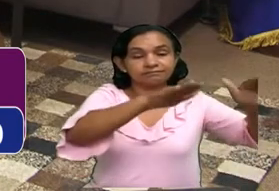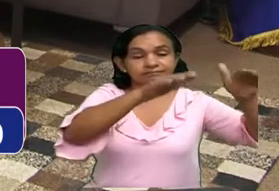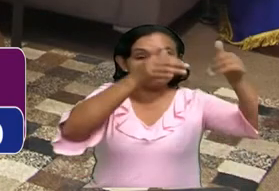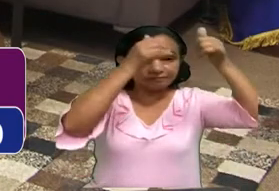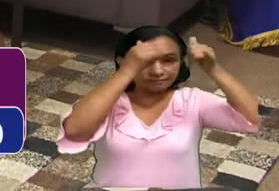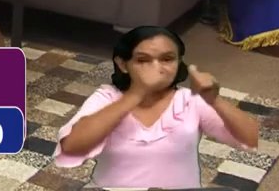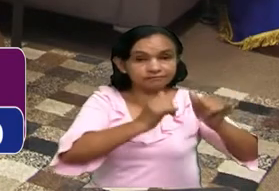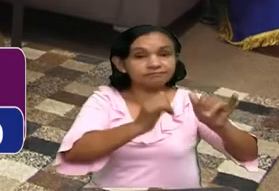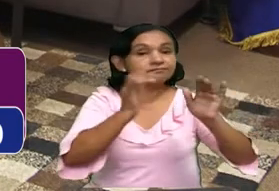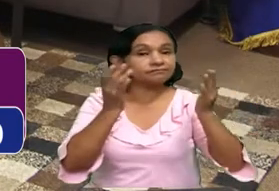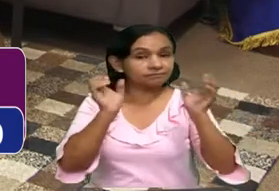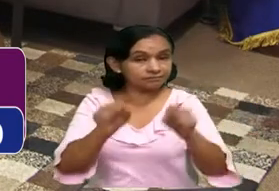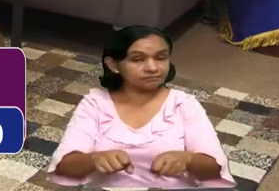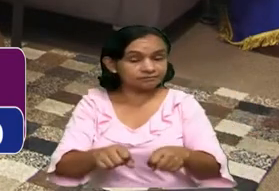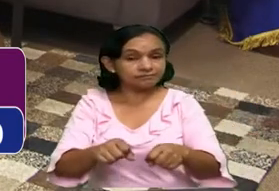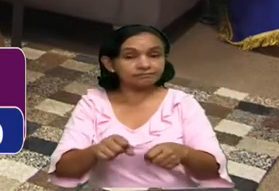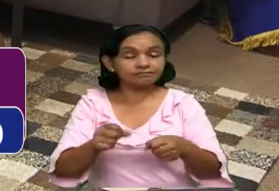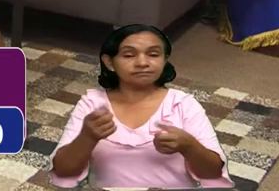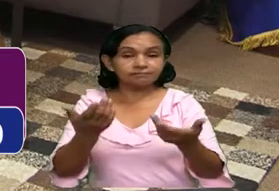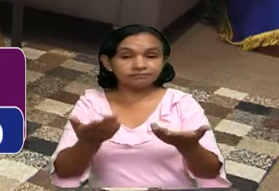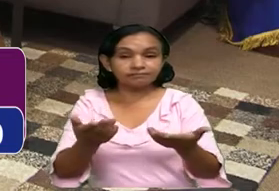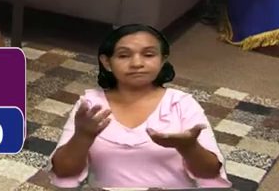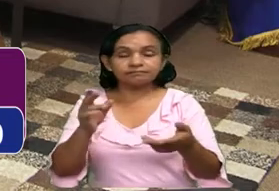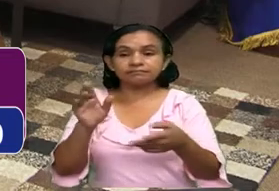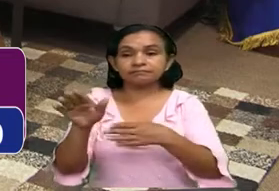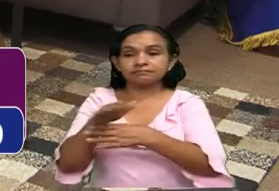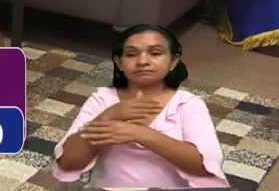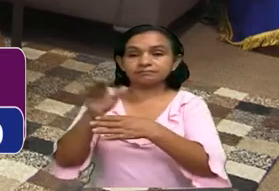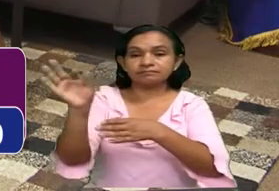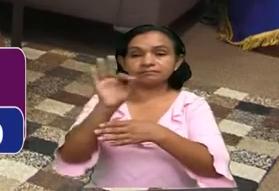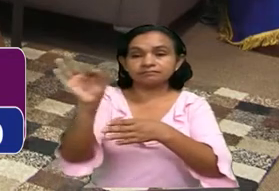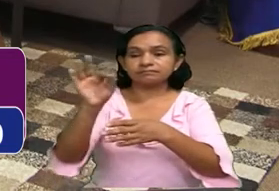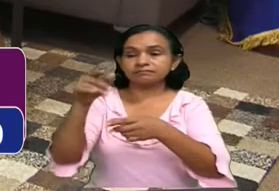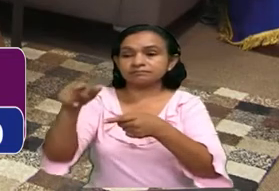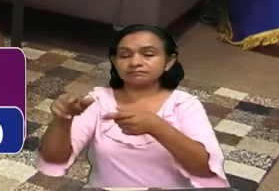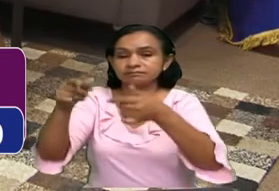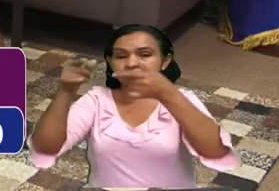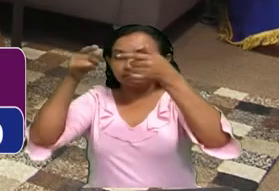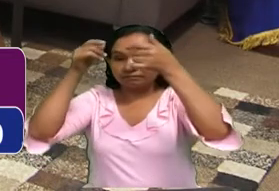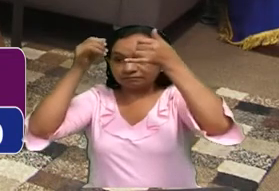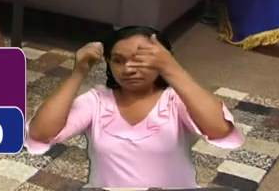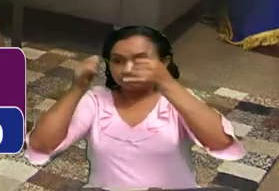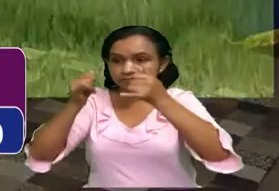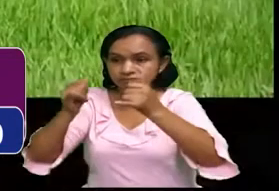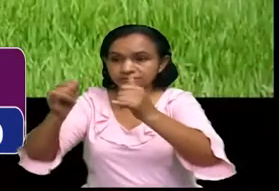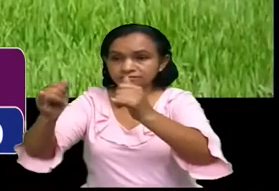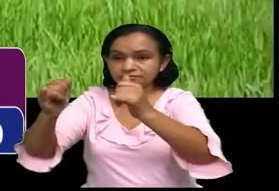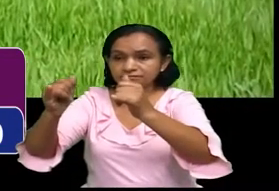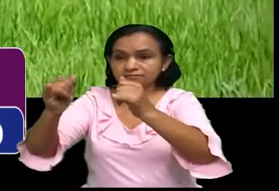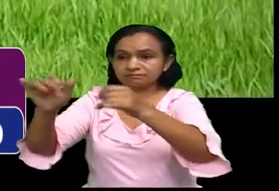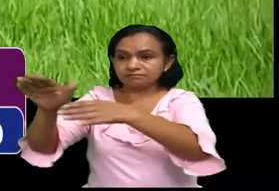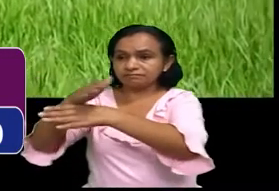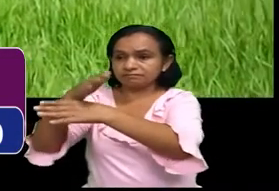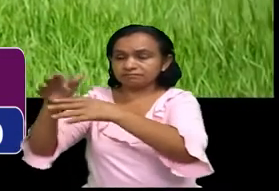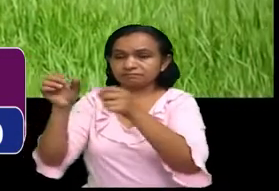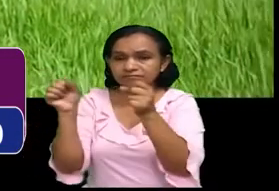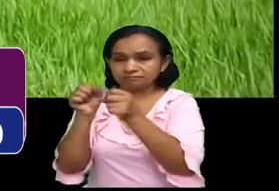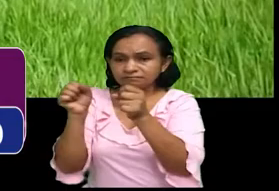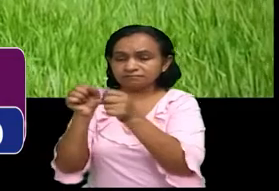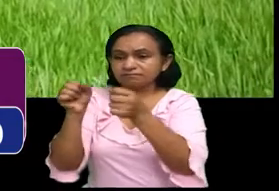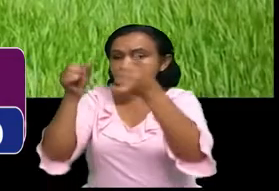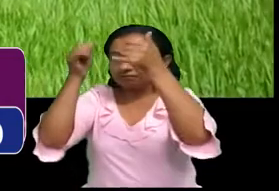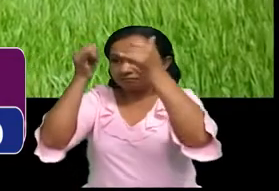exigencia. Entonces, en general, las razas cebuinas, las razas tropicales, incluso las razas